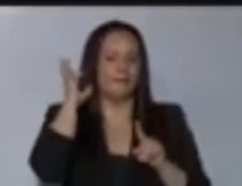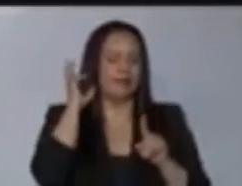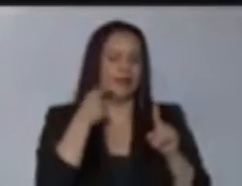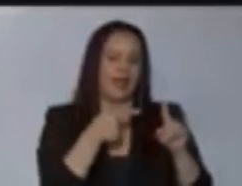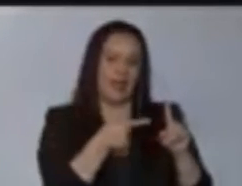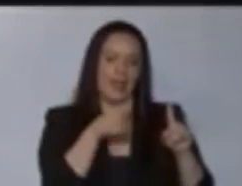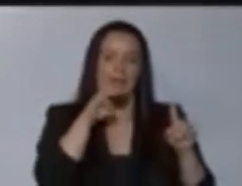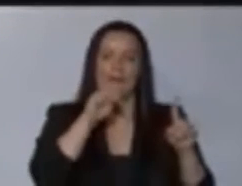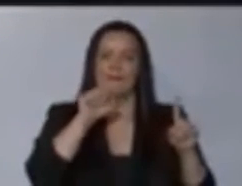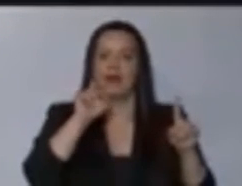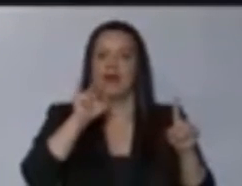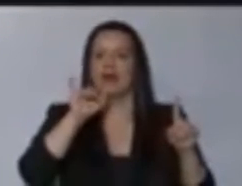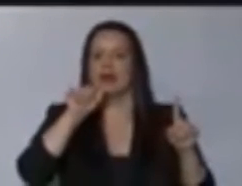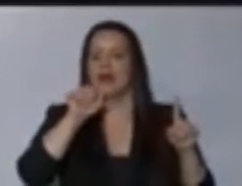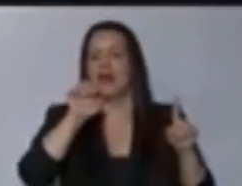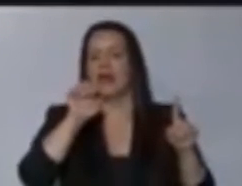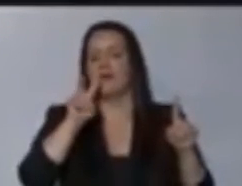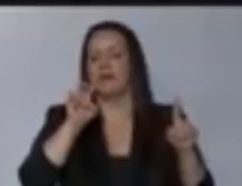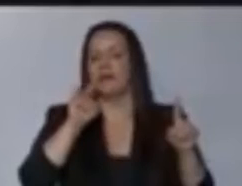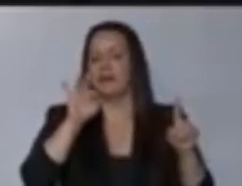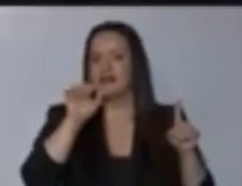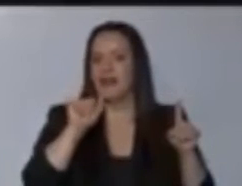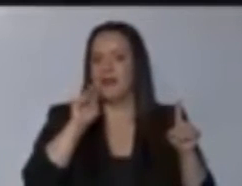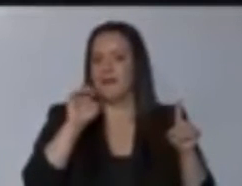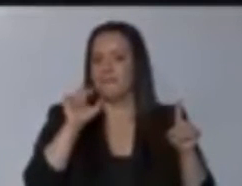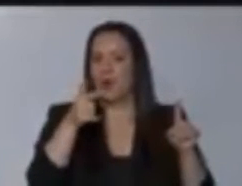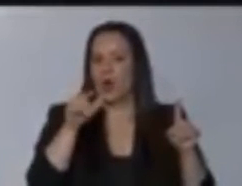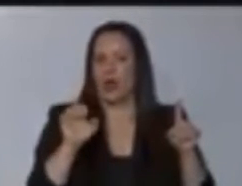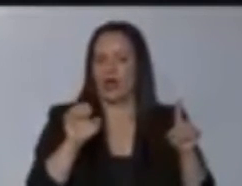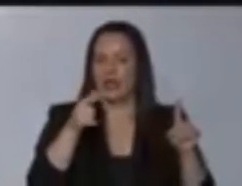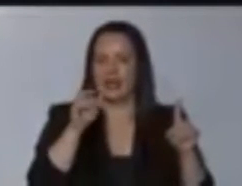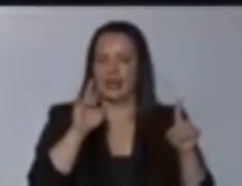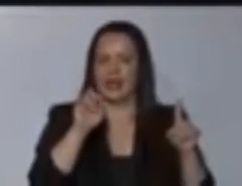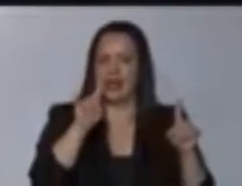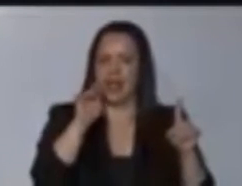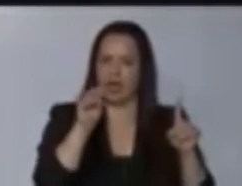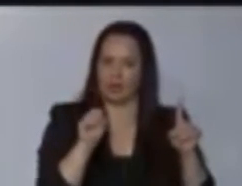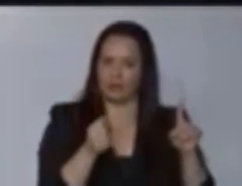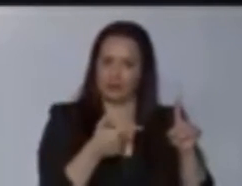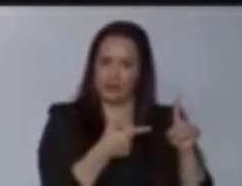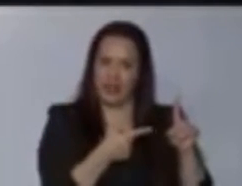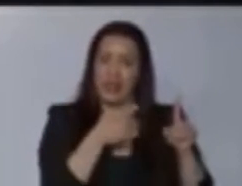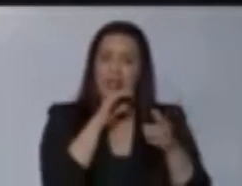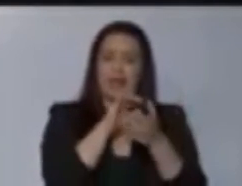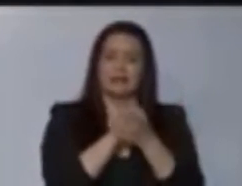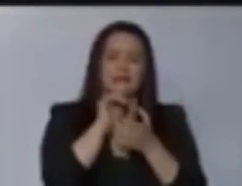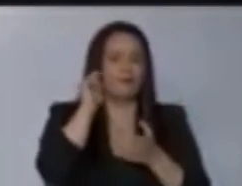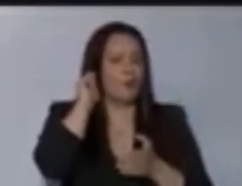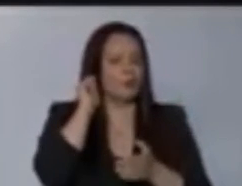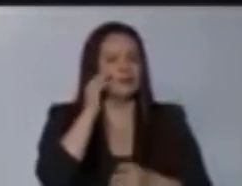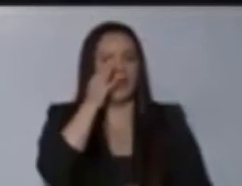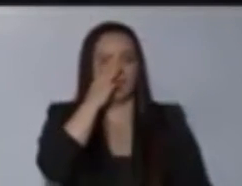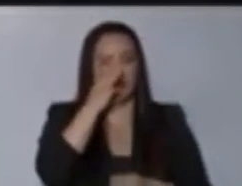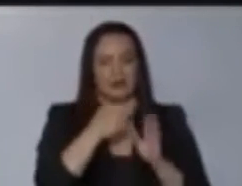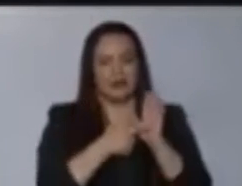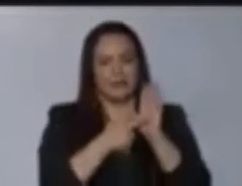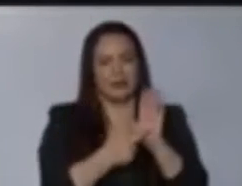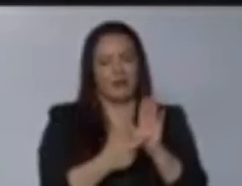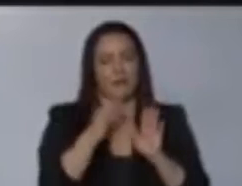mari hábitat monje granados esposa madre representante de la mujer costarricense